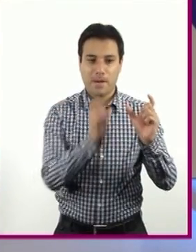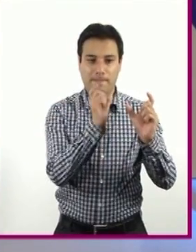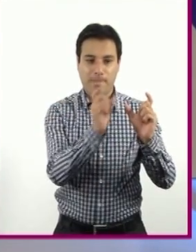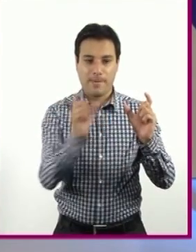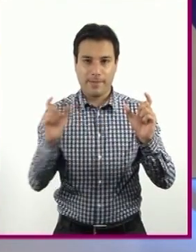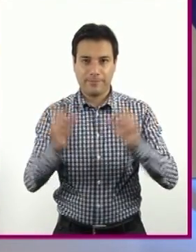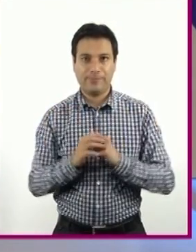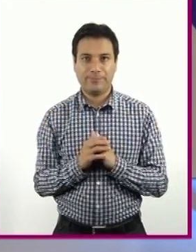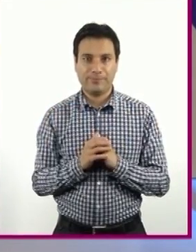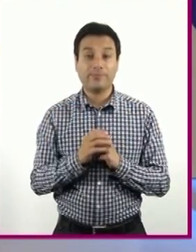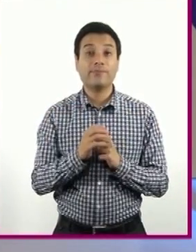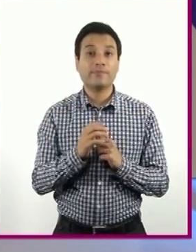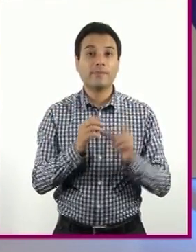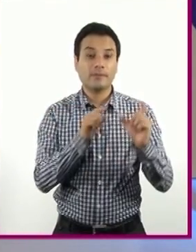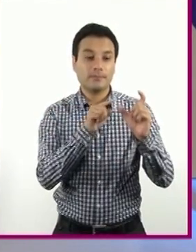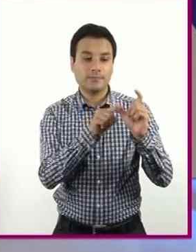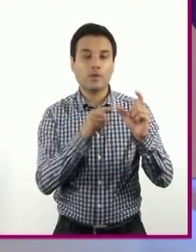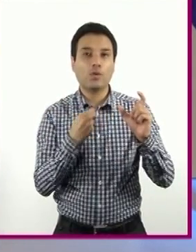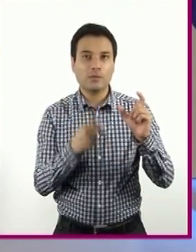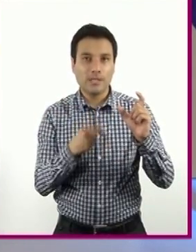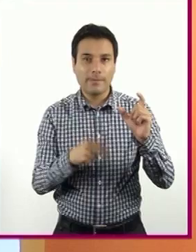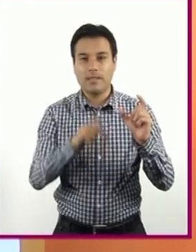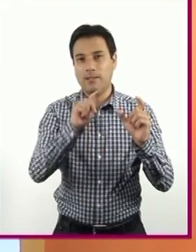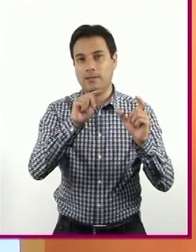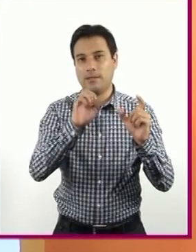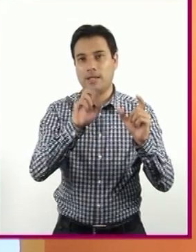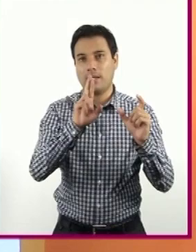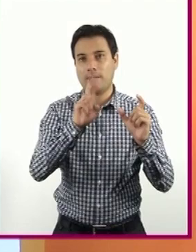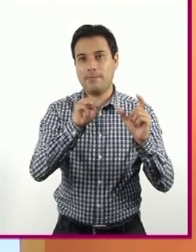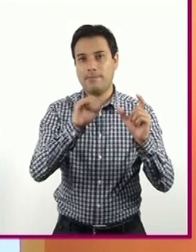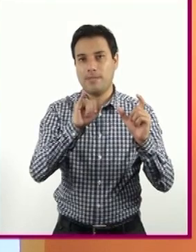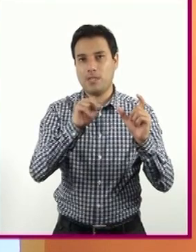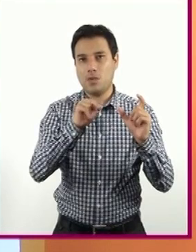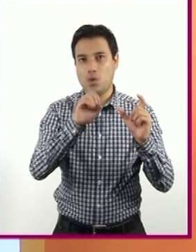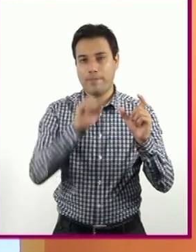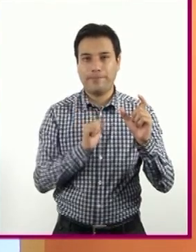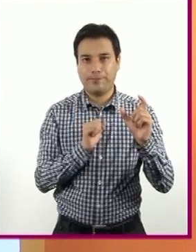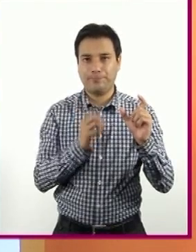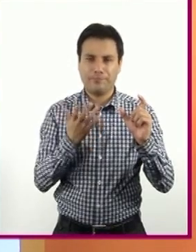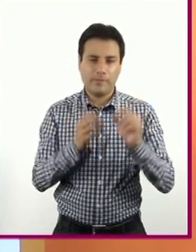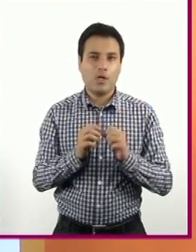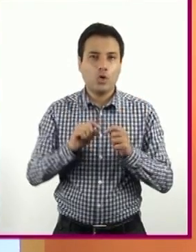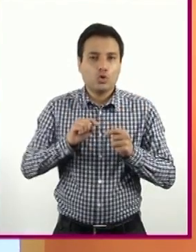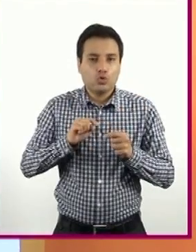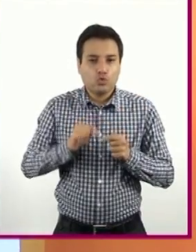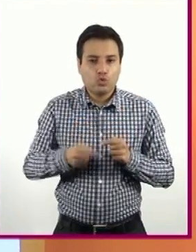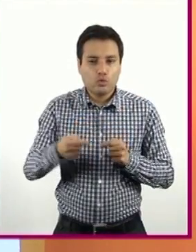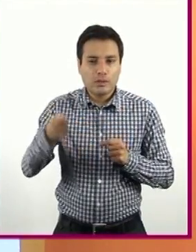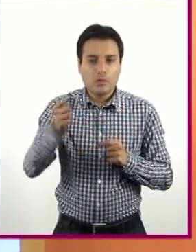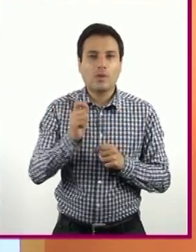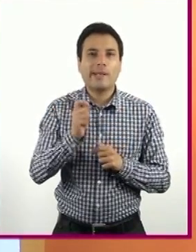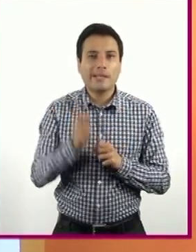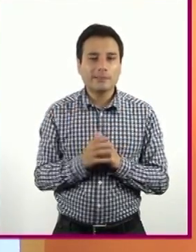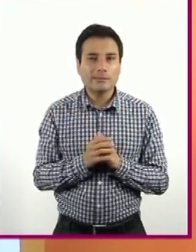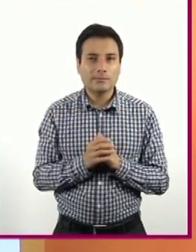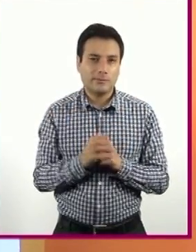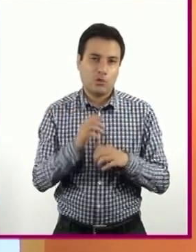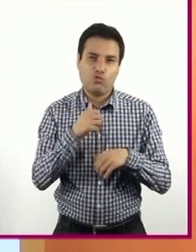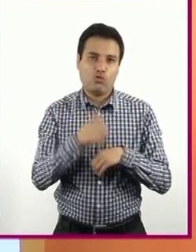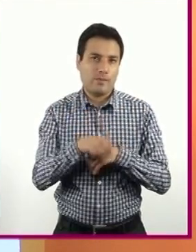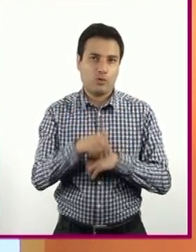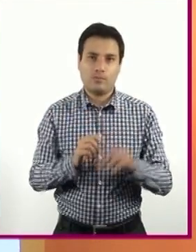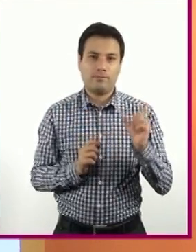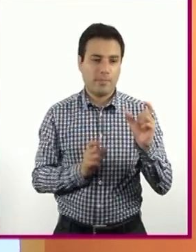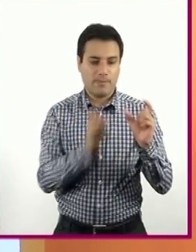ellos denominado término de la sucesión. Una sucesión es una correspondencia en la